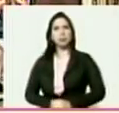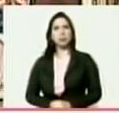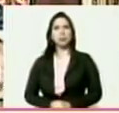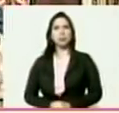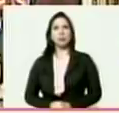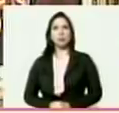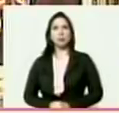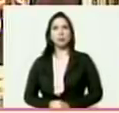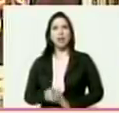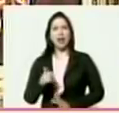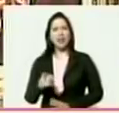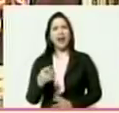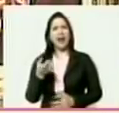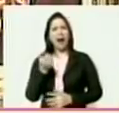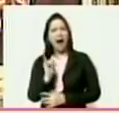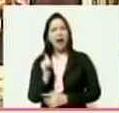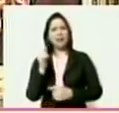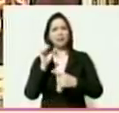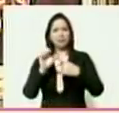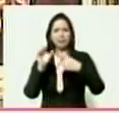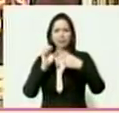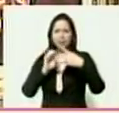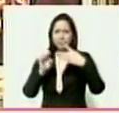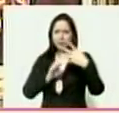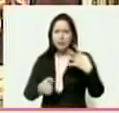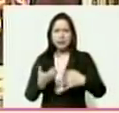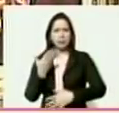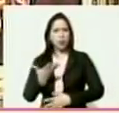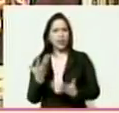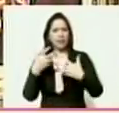Ahí hay un conjunto de elementos muy importantes